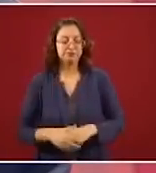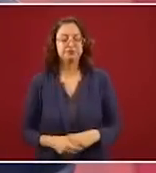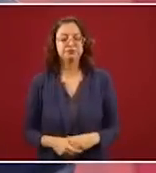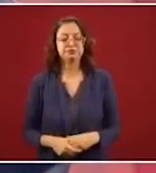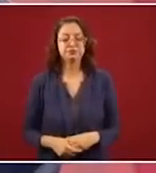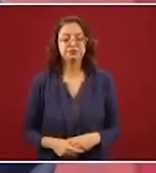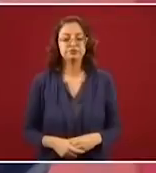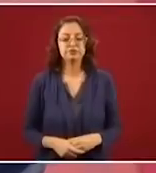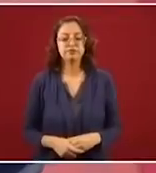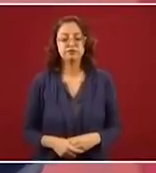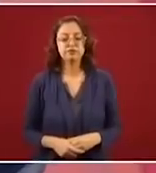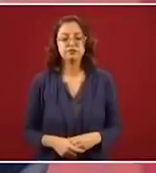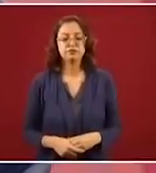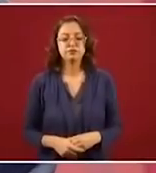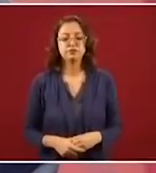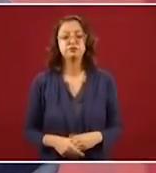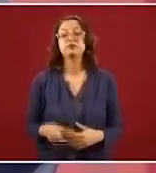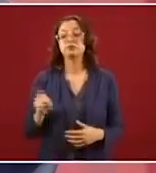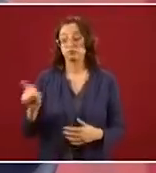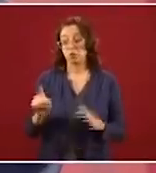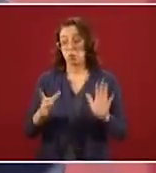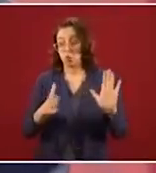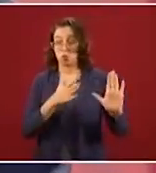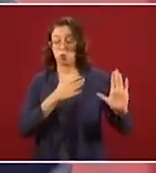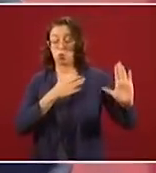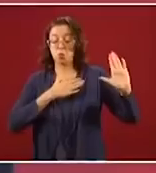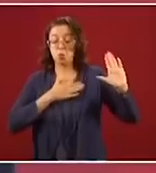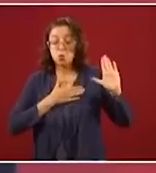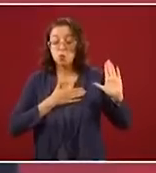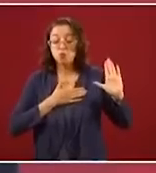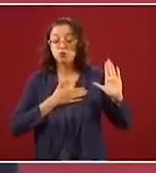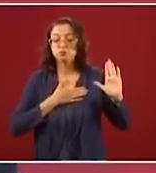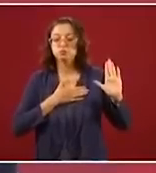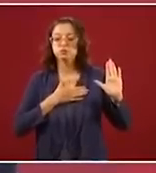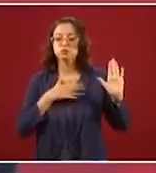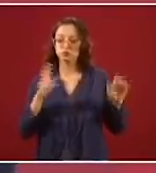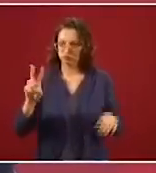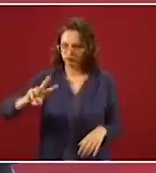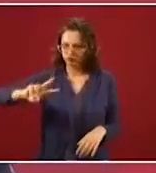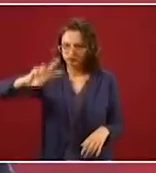y bajo protesta de decir verdad,